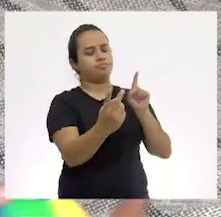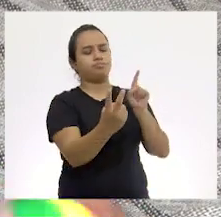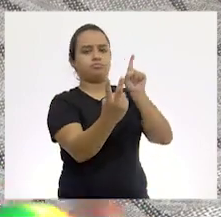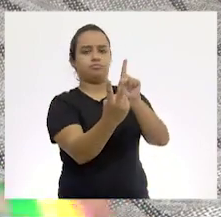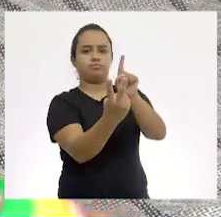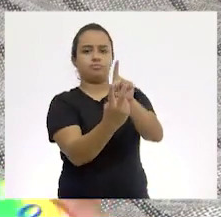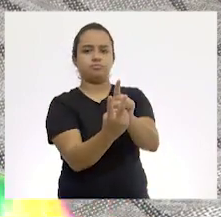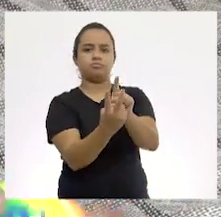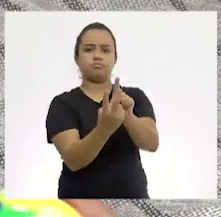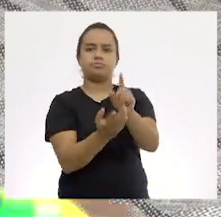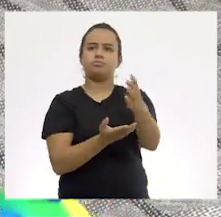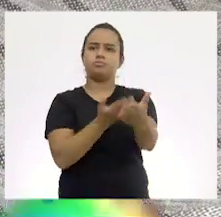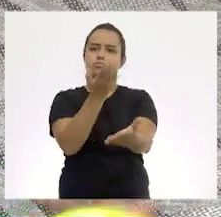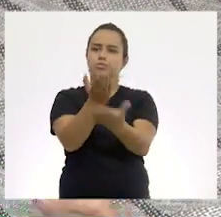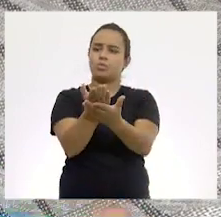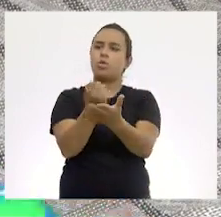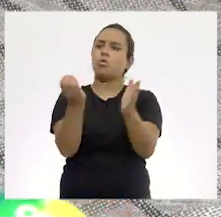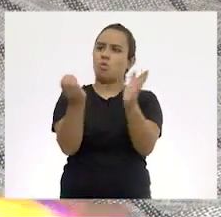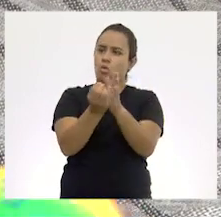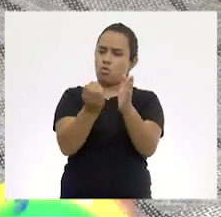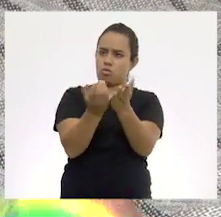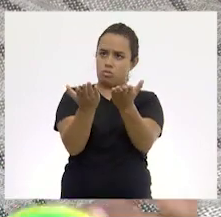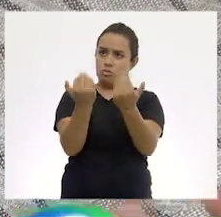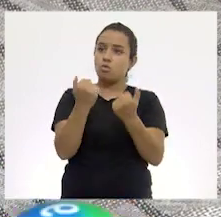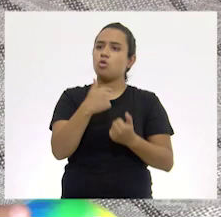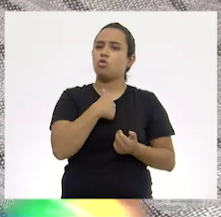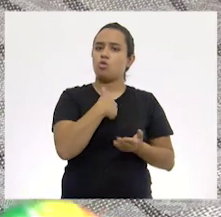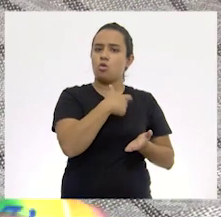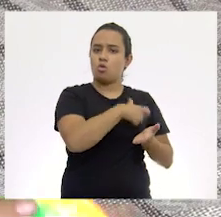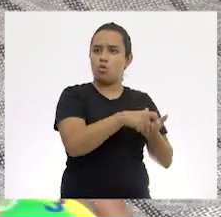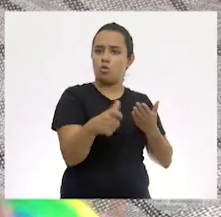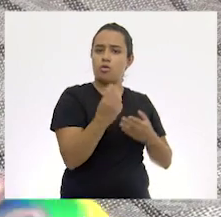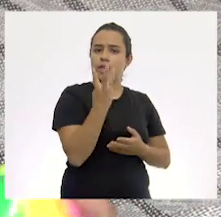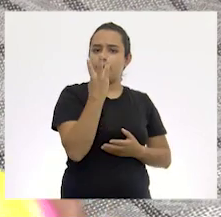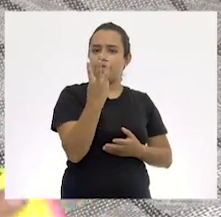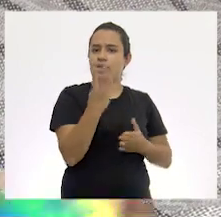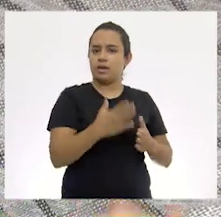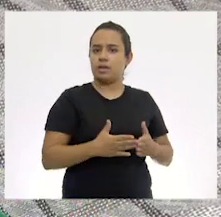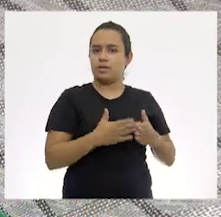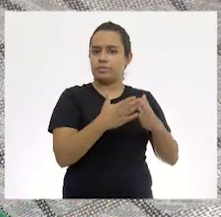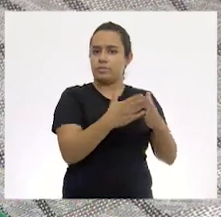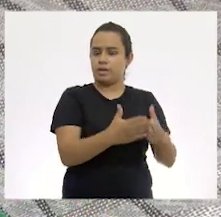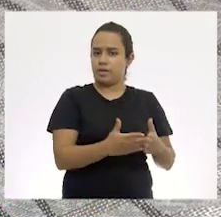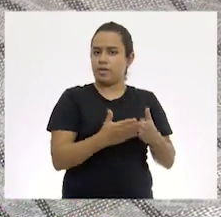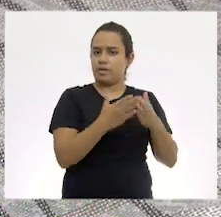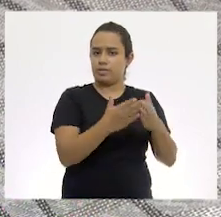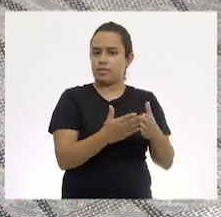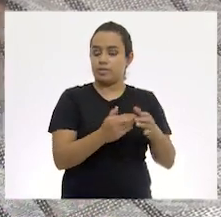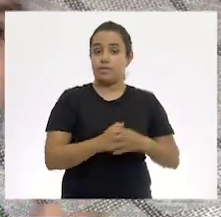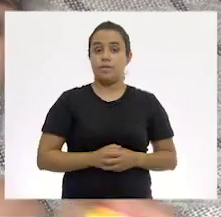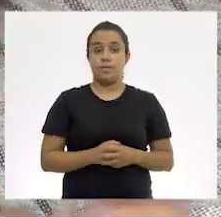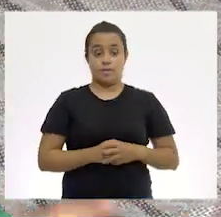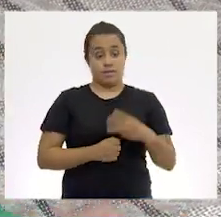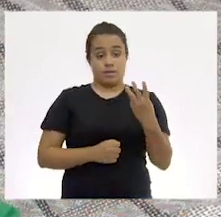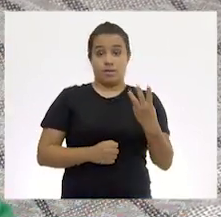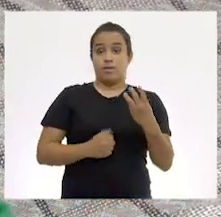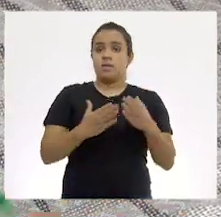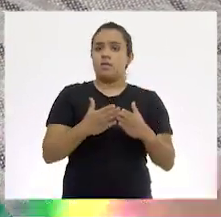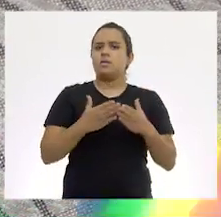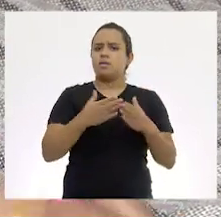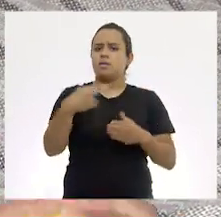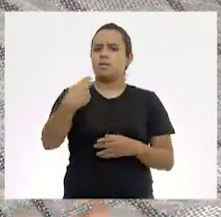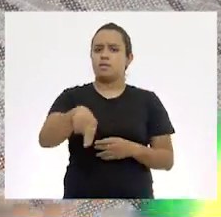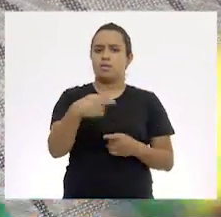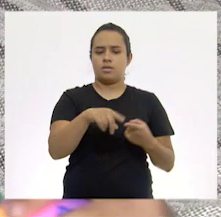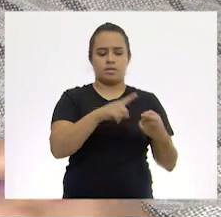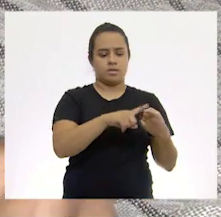Entonces le pidió oro para que comprara unos tres barcos. Los tres barcos se llamaban